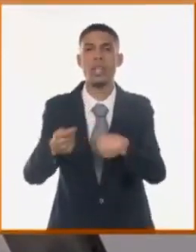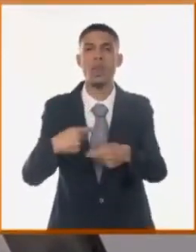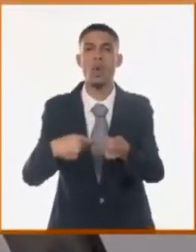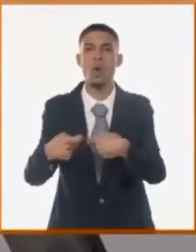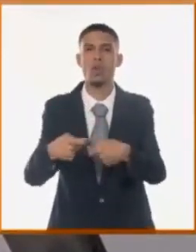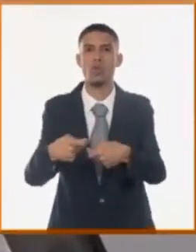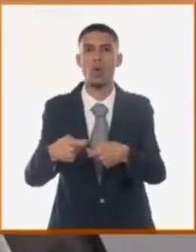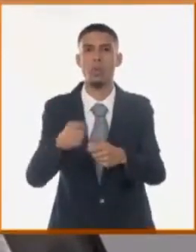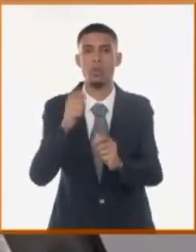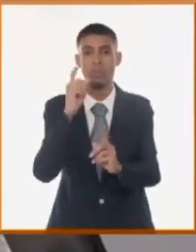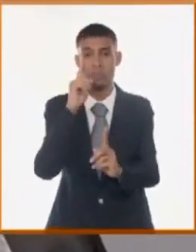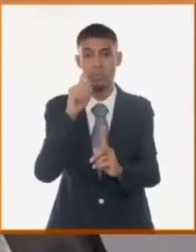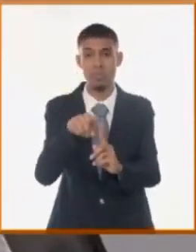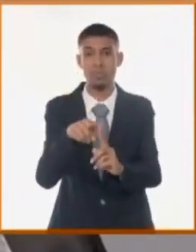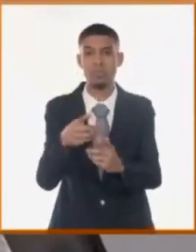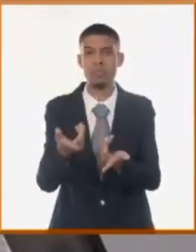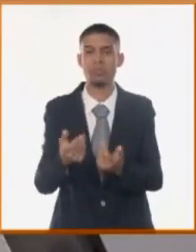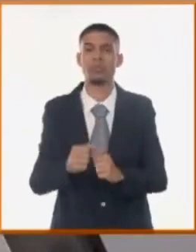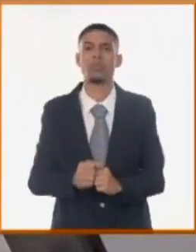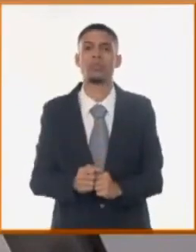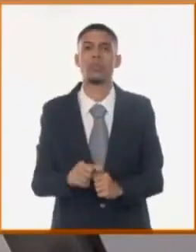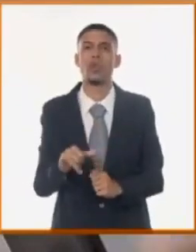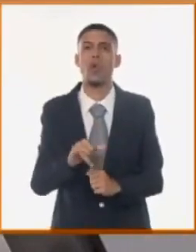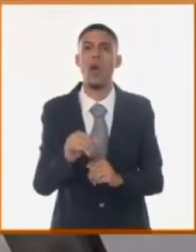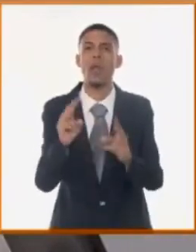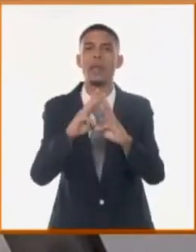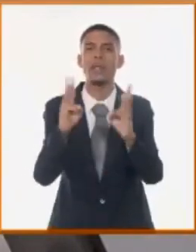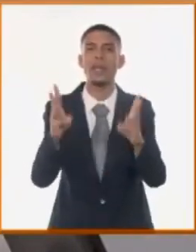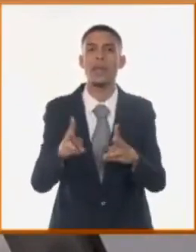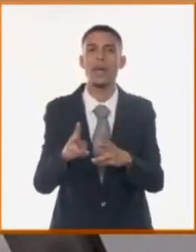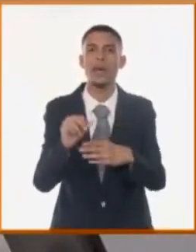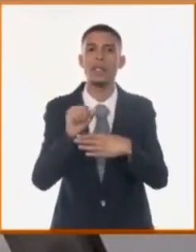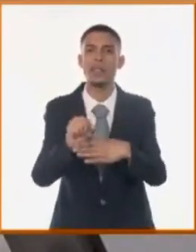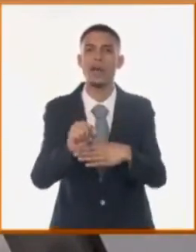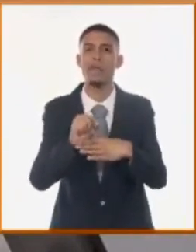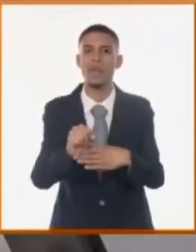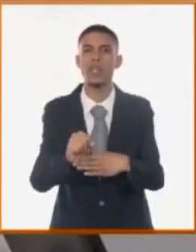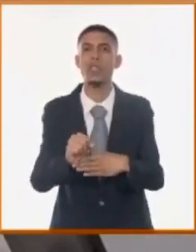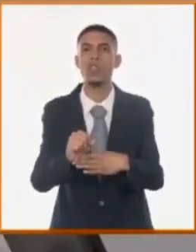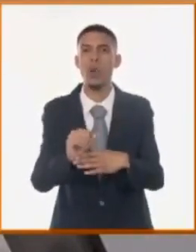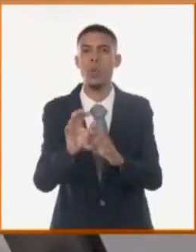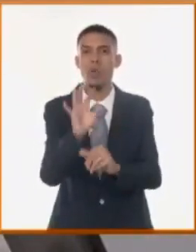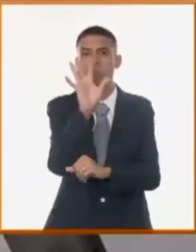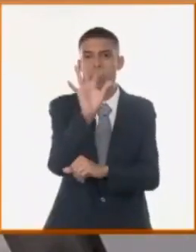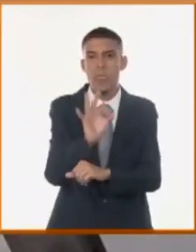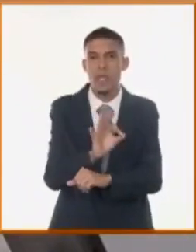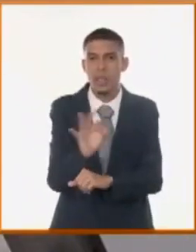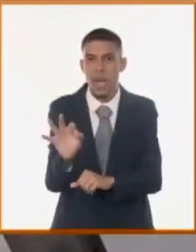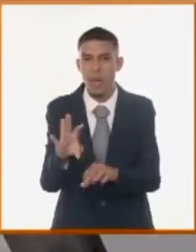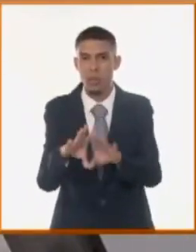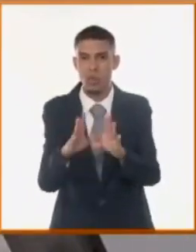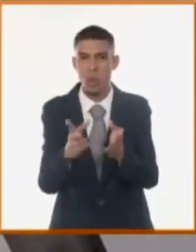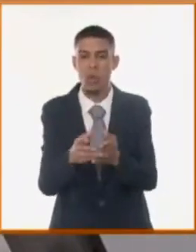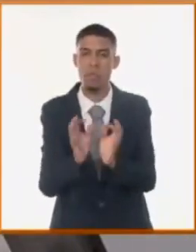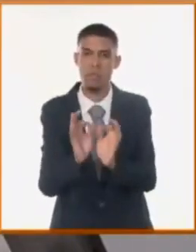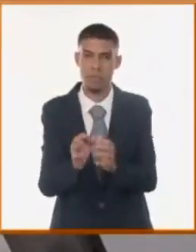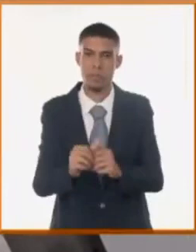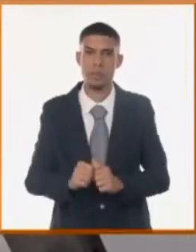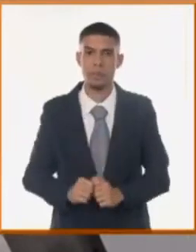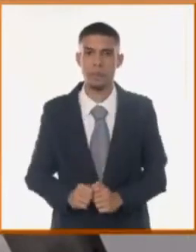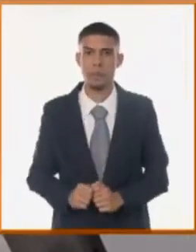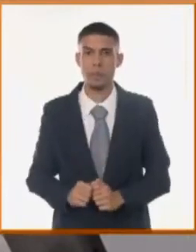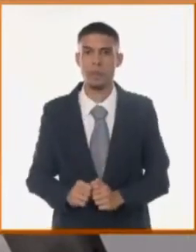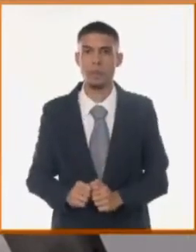el posicionamiento en el entorno de Internet, de los servicios de marketing digital y demás. Explicarle al